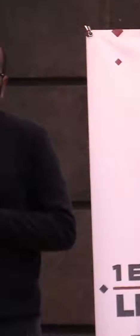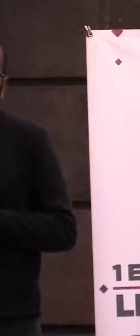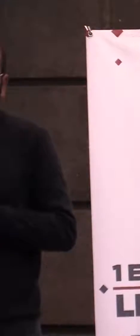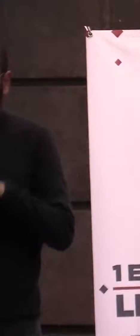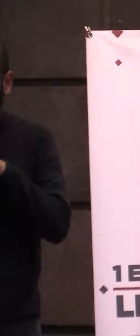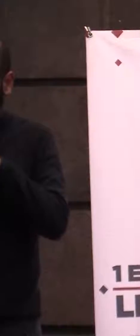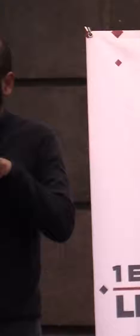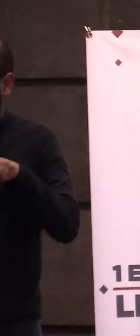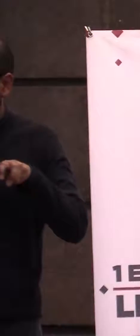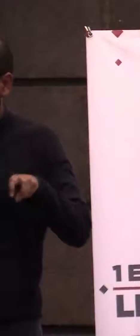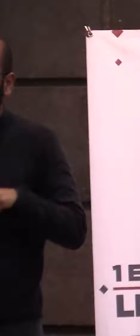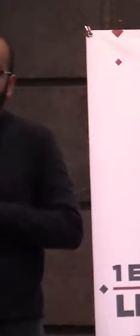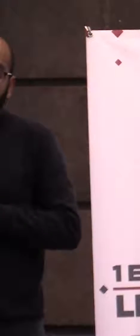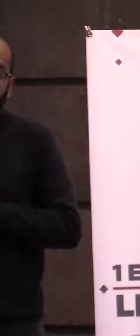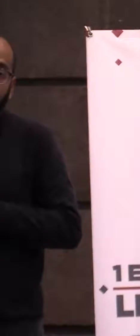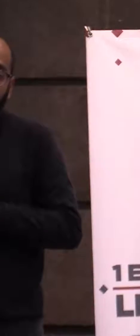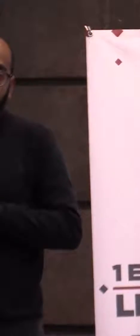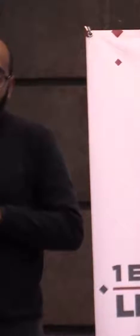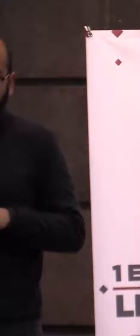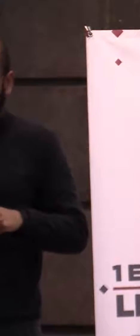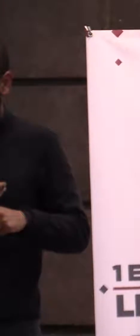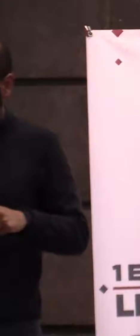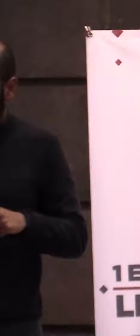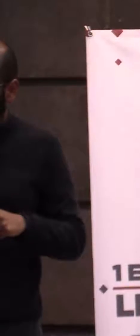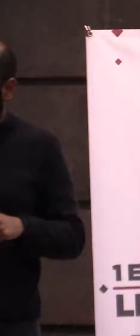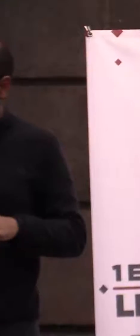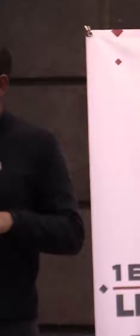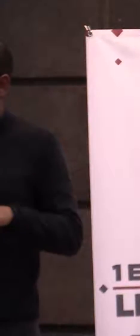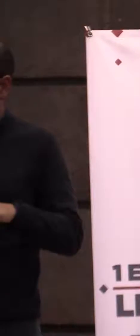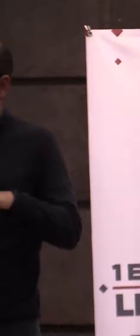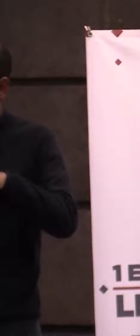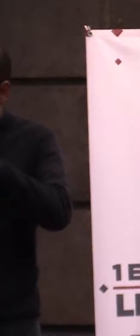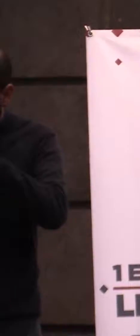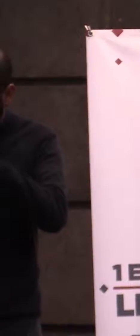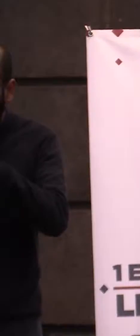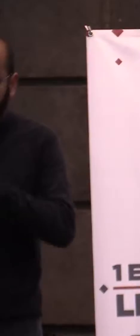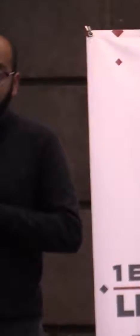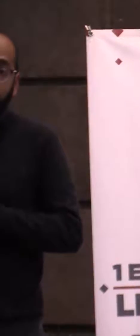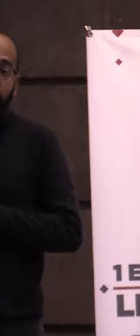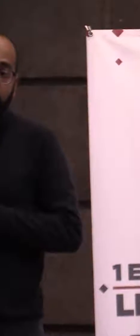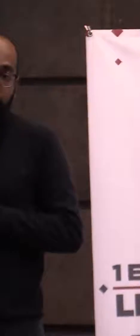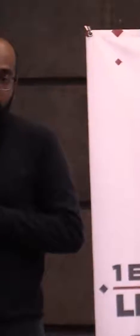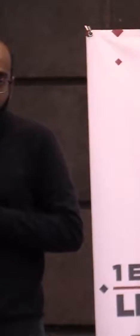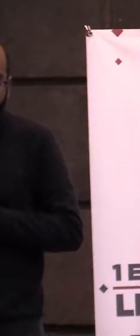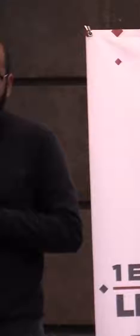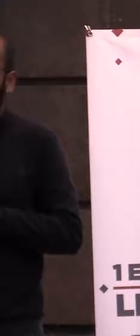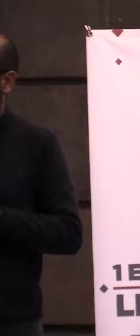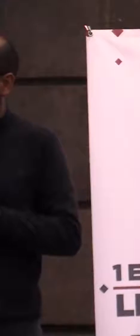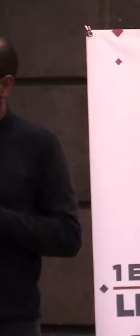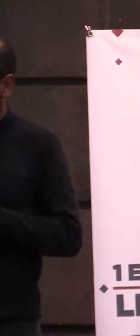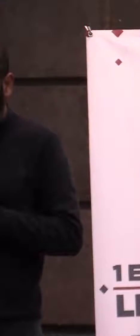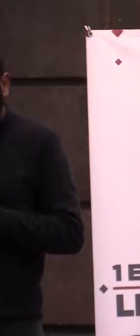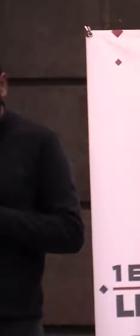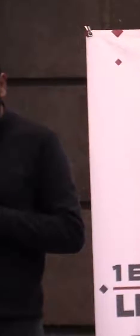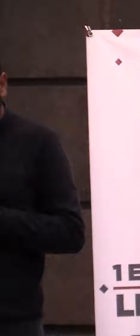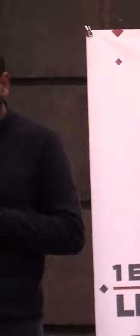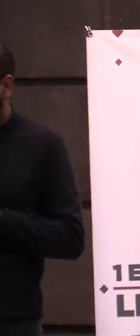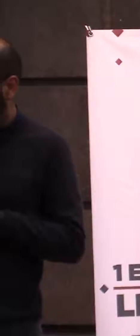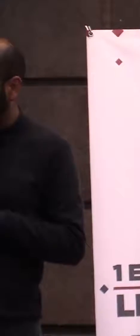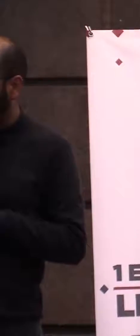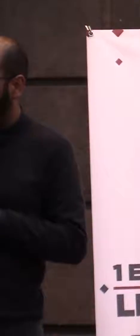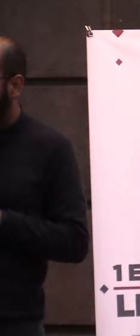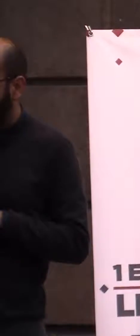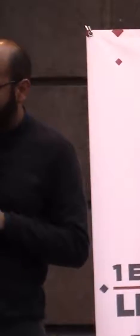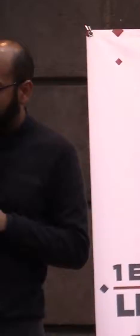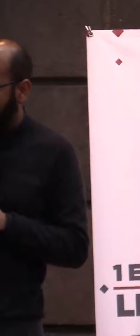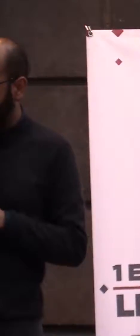nuestros diputados locales, presidentes municipales, regidores y demás funcionarios del gobierno federal